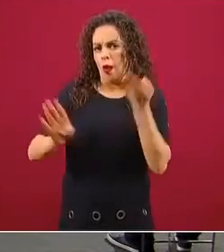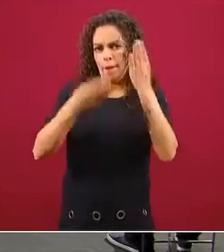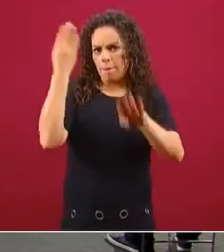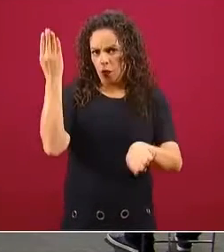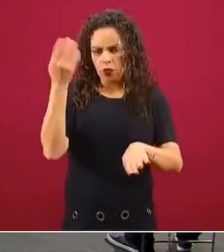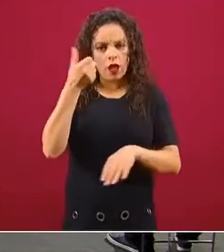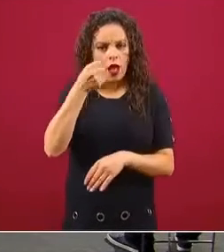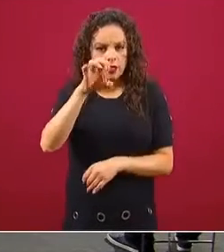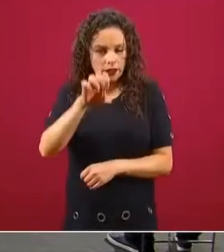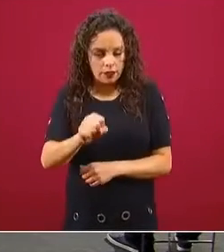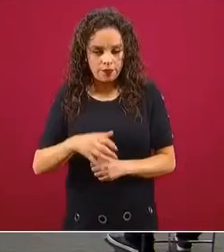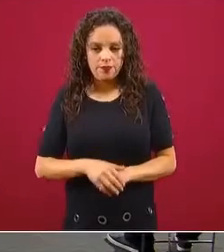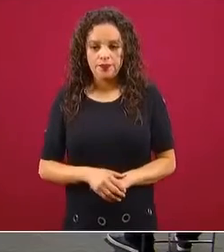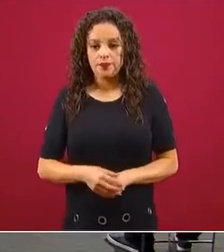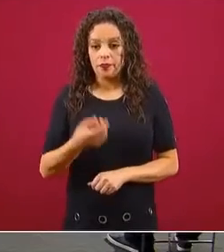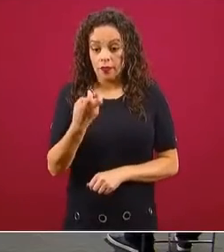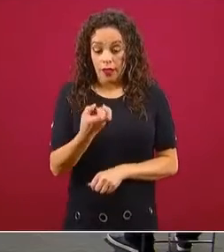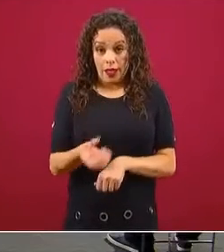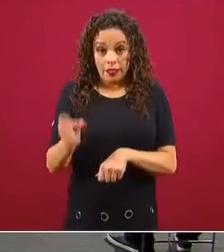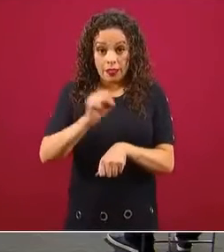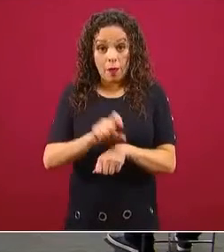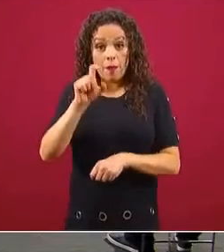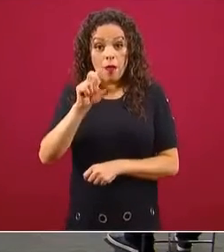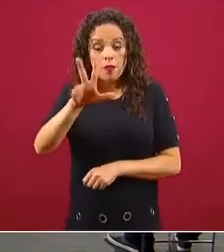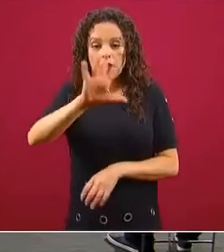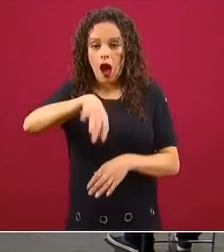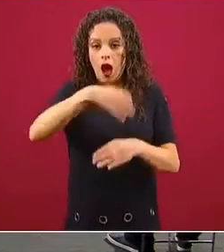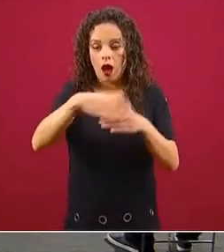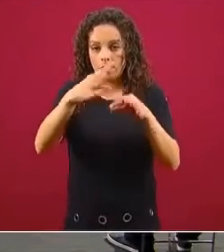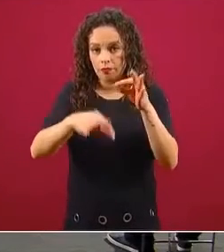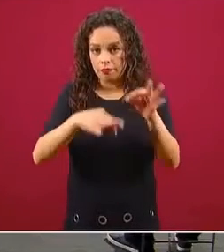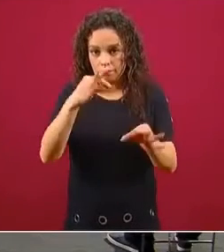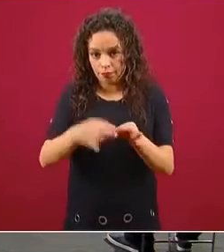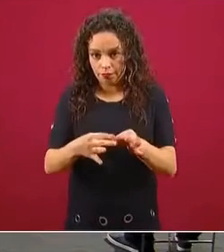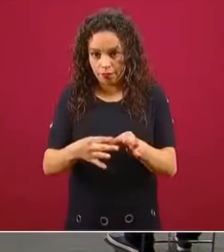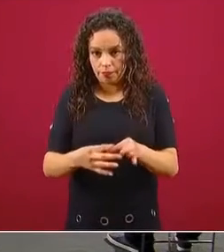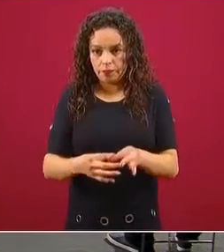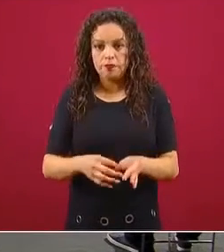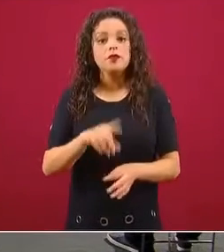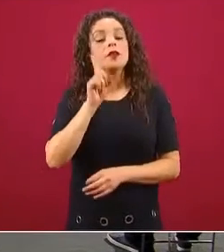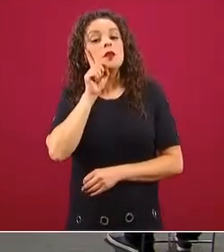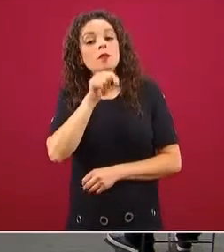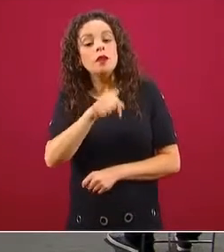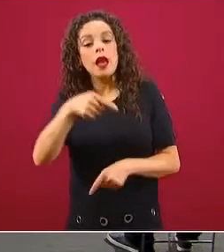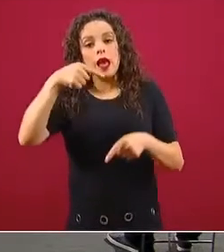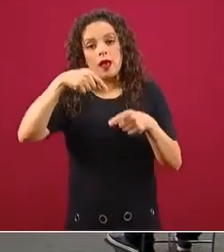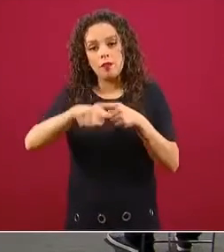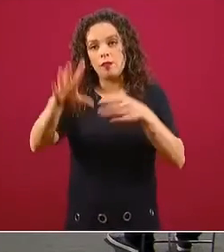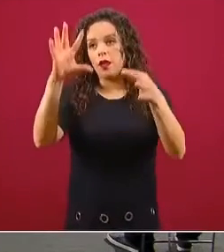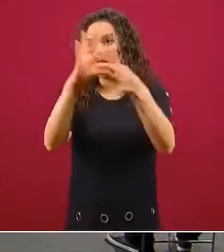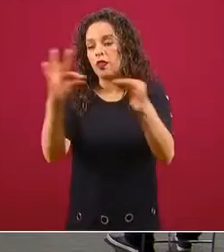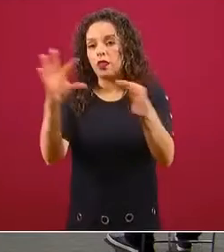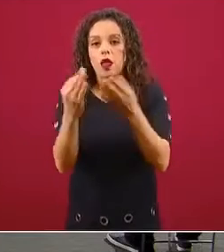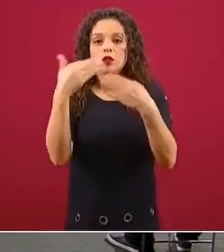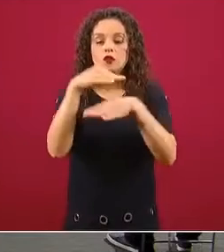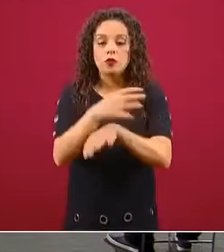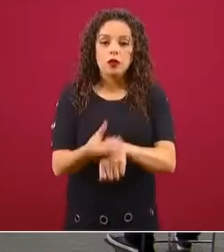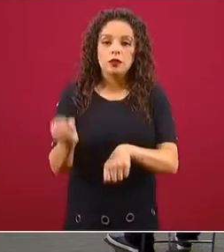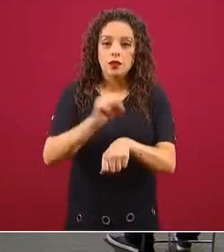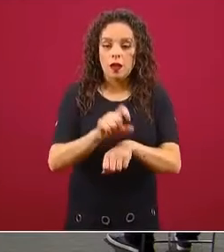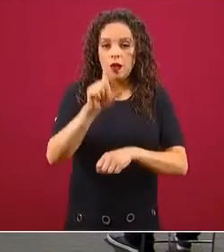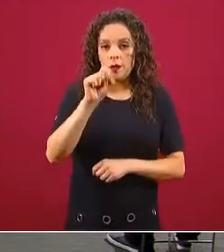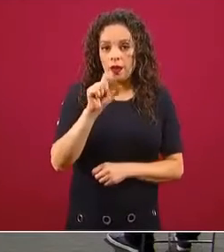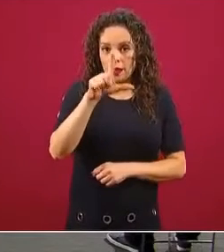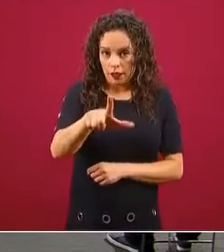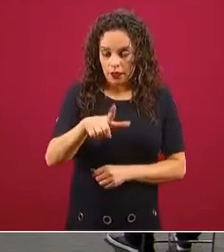semana 28, mañana empezaremos a reportar la semana 27, porque mañana empieza la semana 29. Entonces